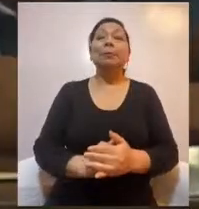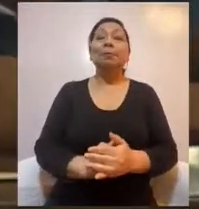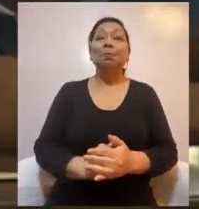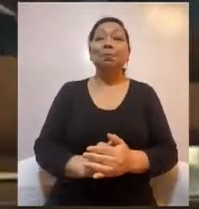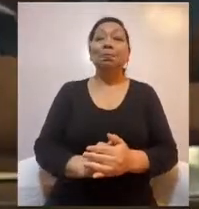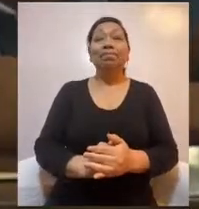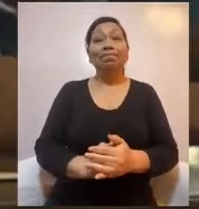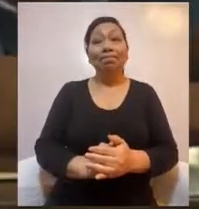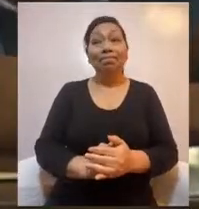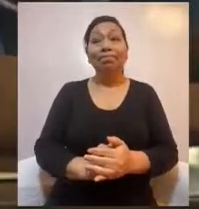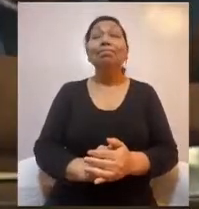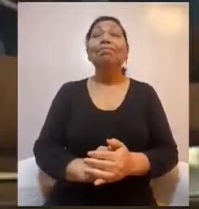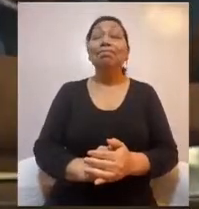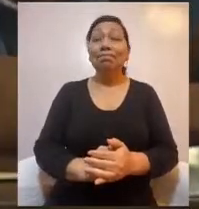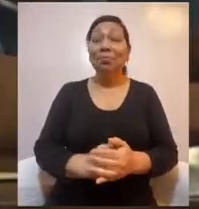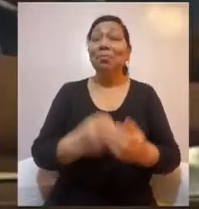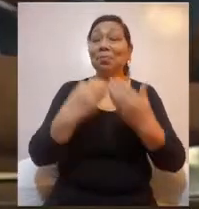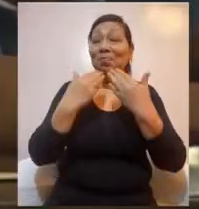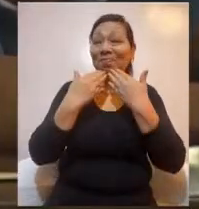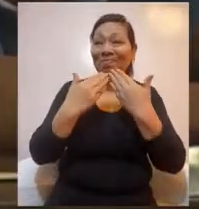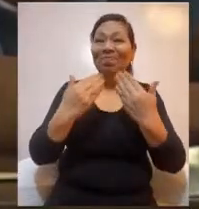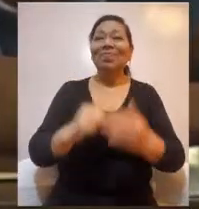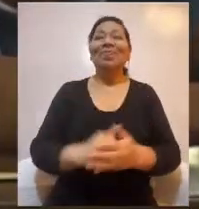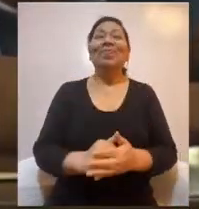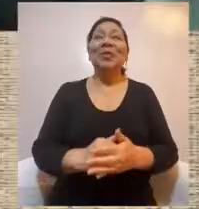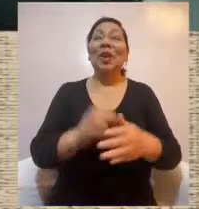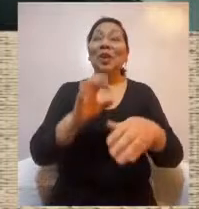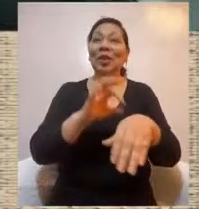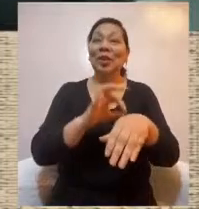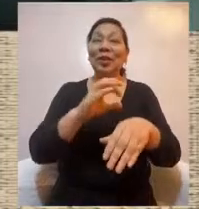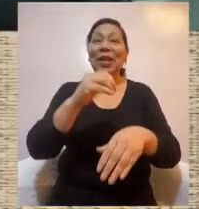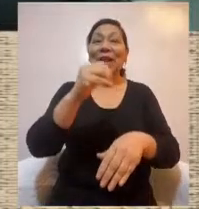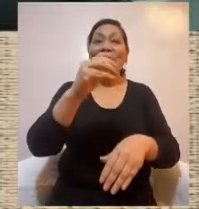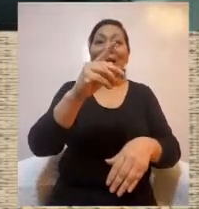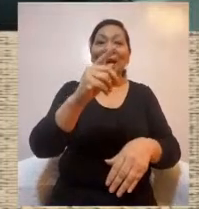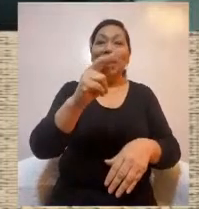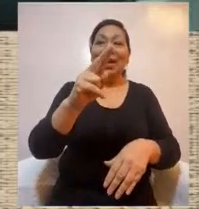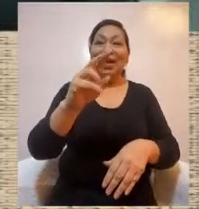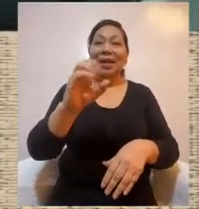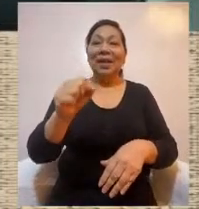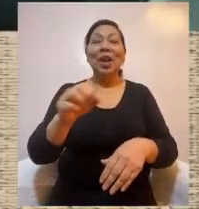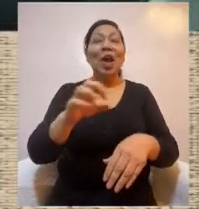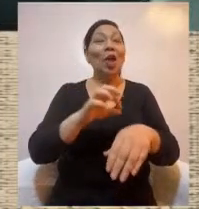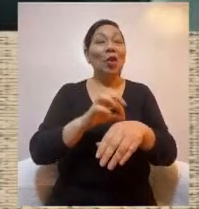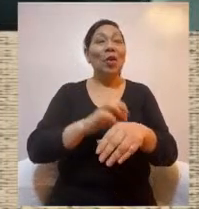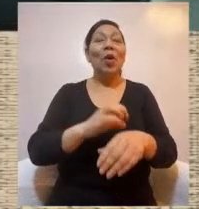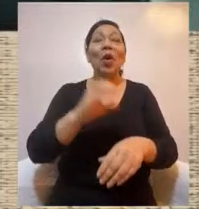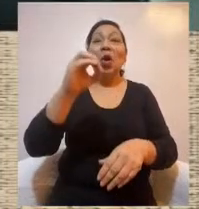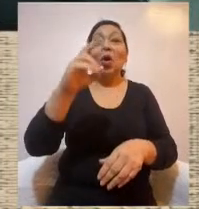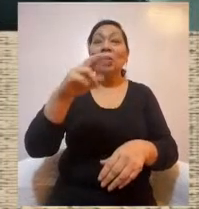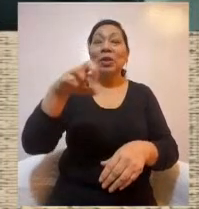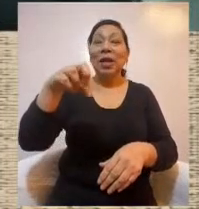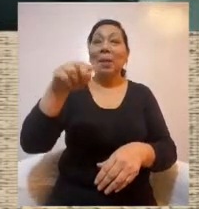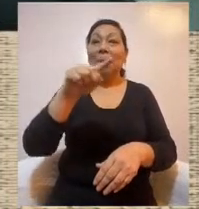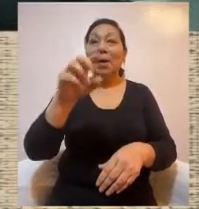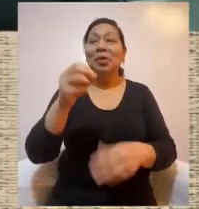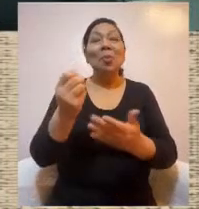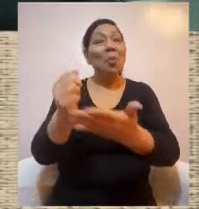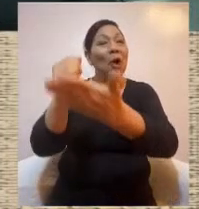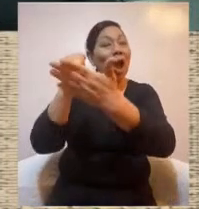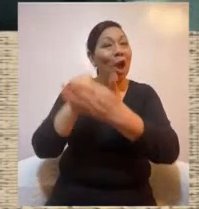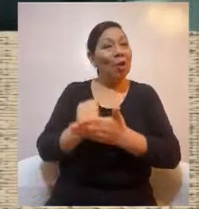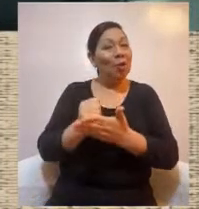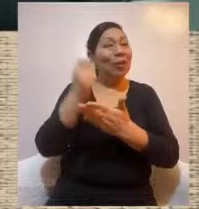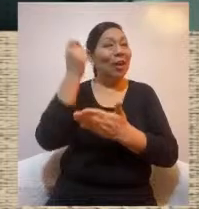particular. Pues bien, muchísimas gracias a la doctora Karina Pasa del Carpio y al doctor Oscar Paso